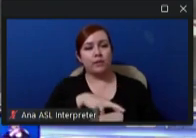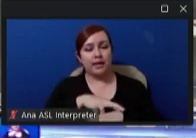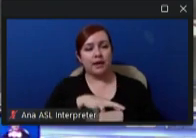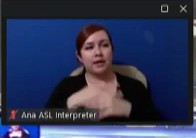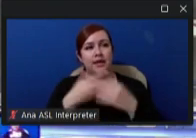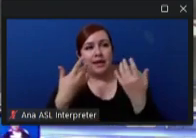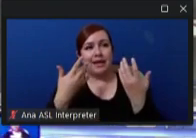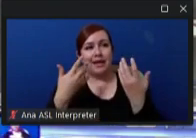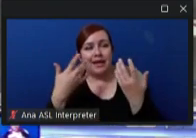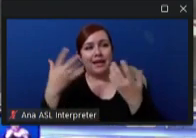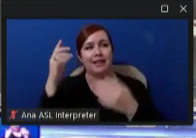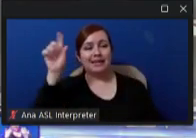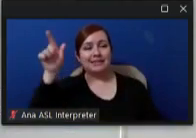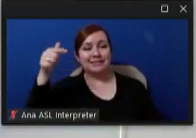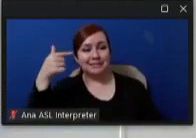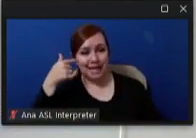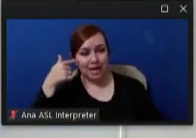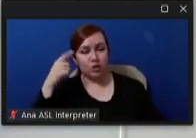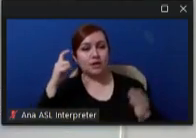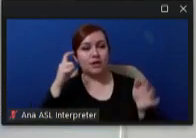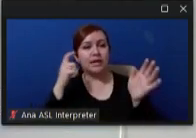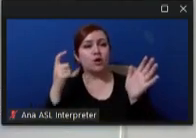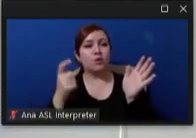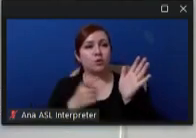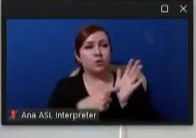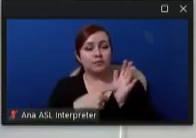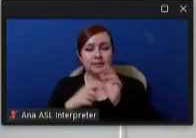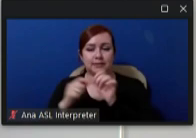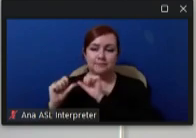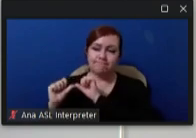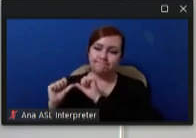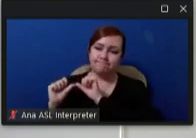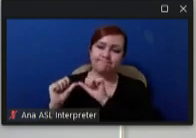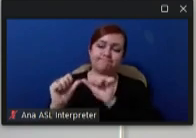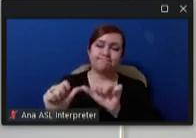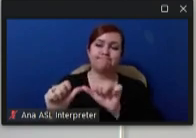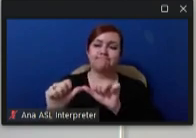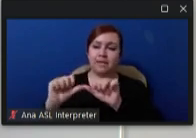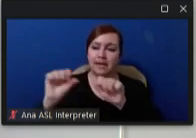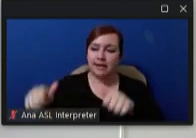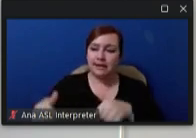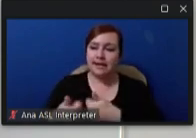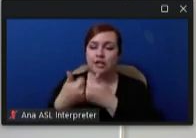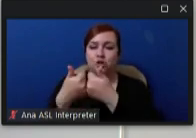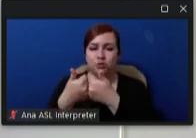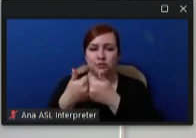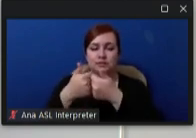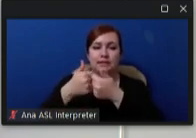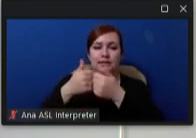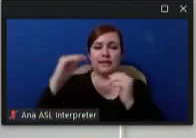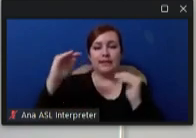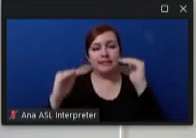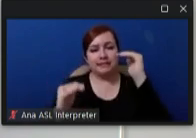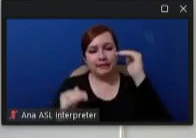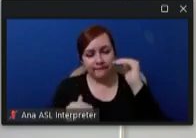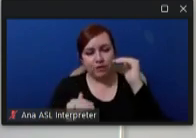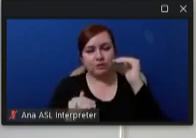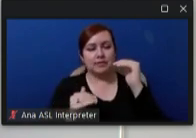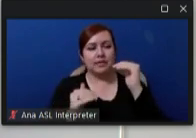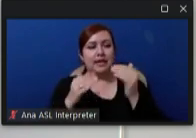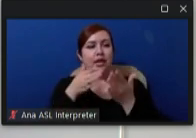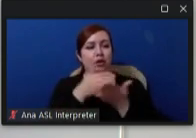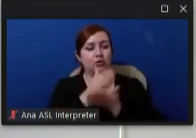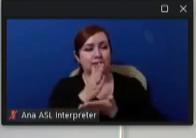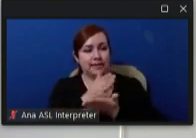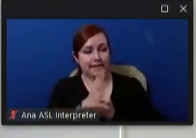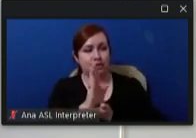Estado reconoce que aún existen retos y desafíos en materia de salud sexual y reproductiva de las mujeres y niñas